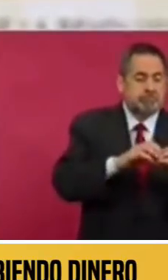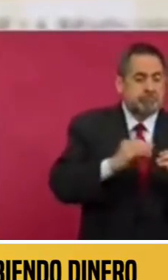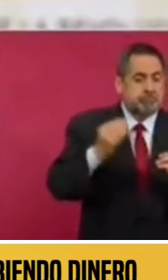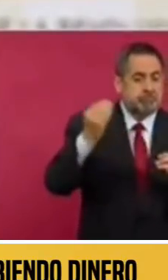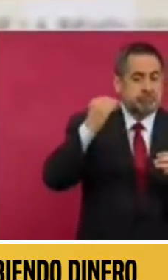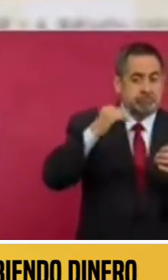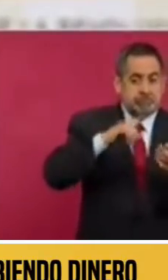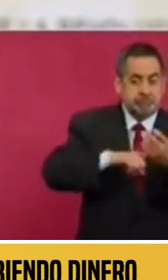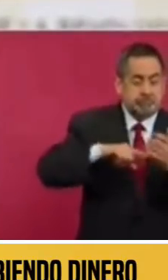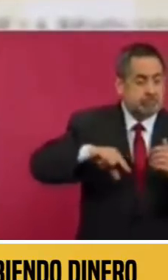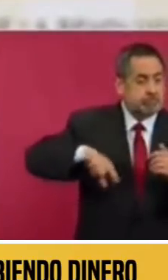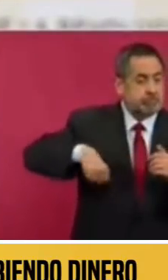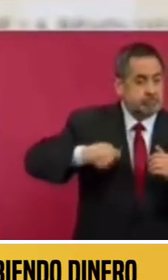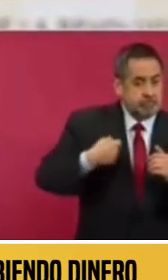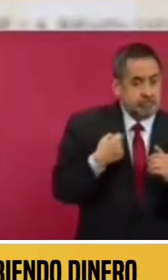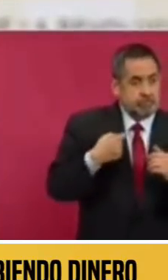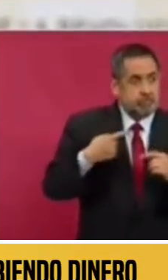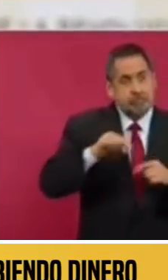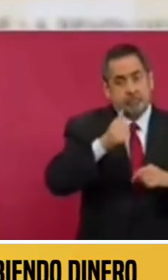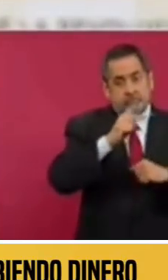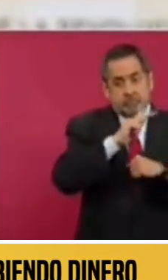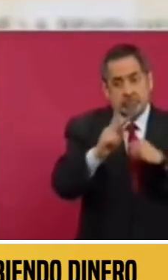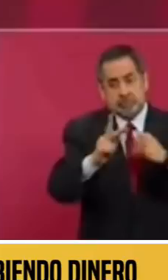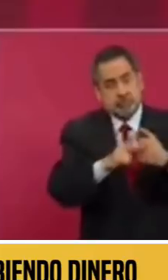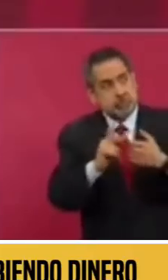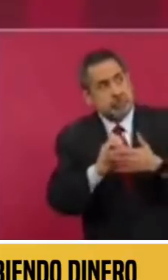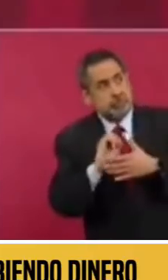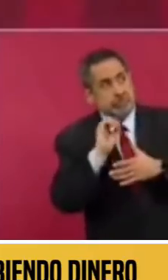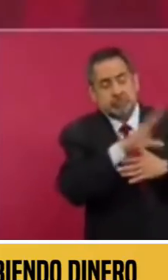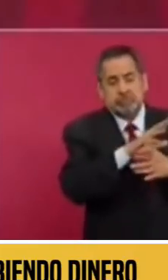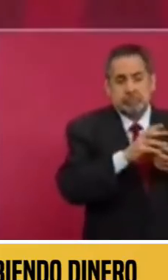tiene en el extranjero